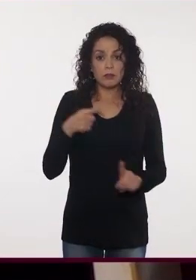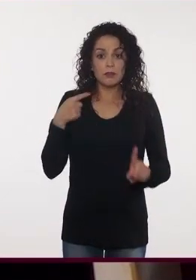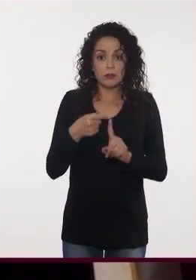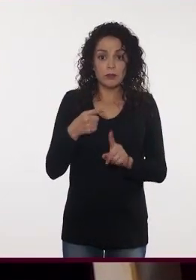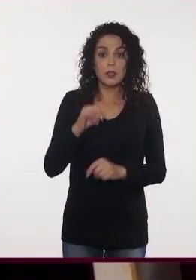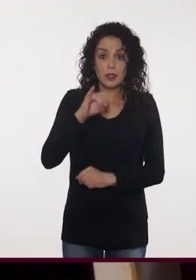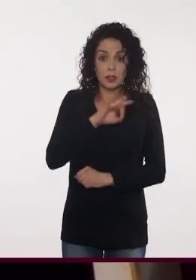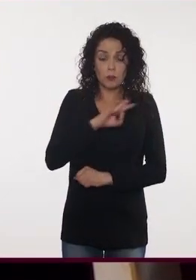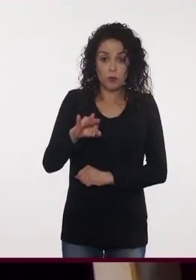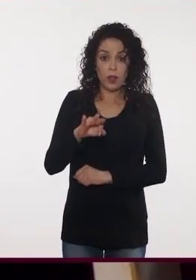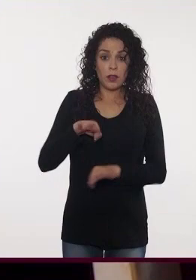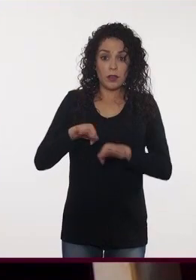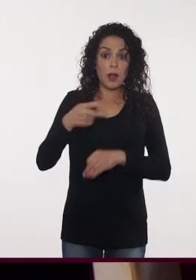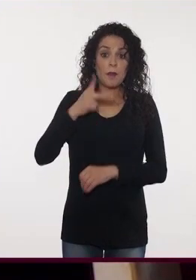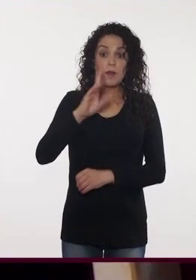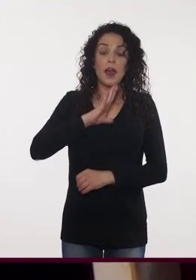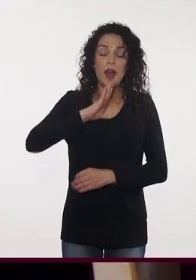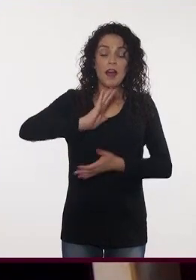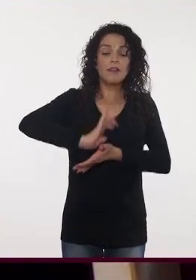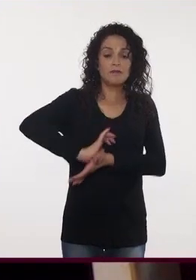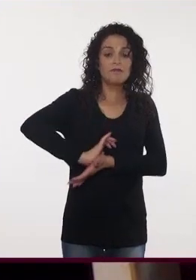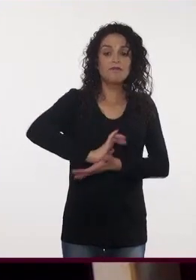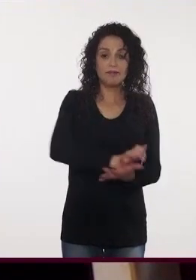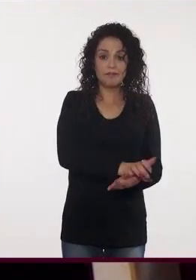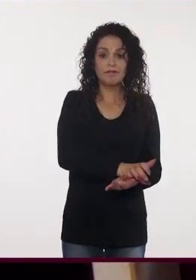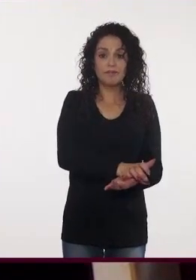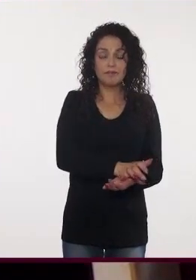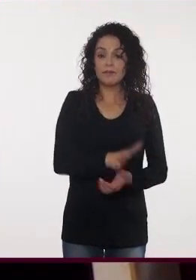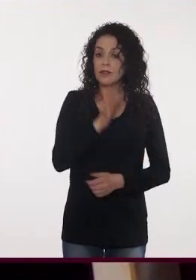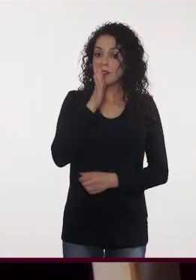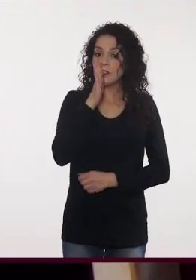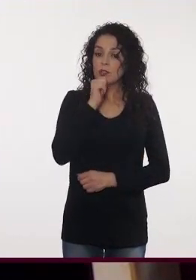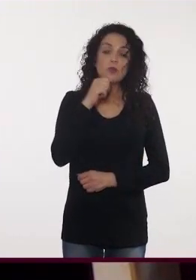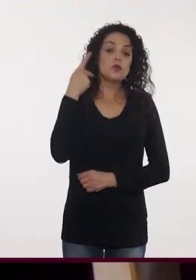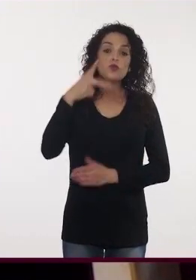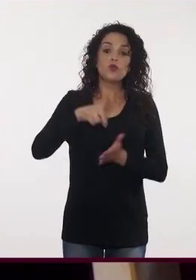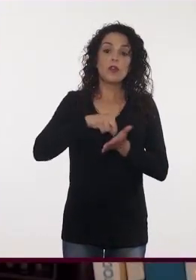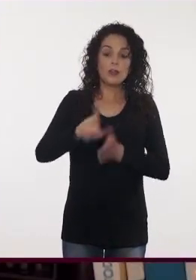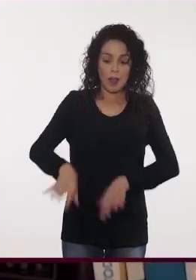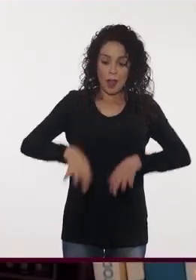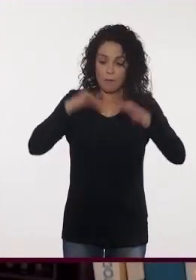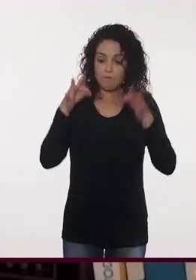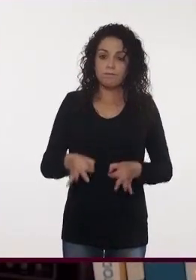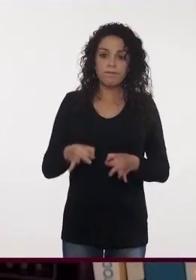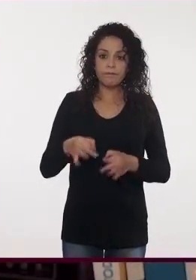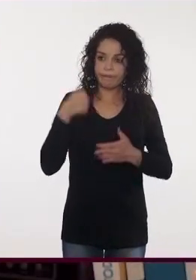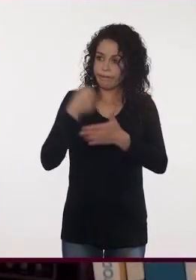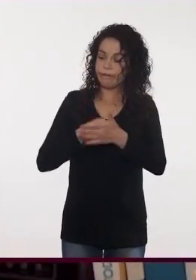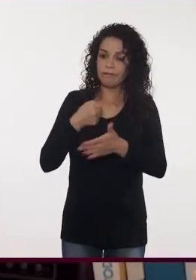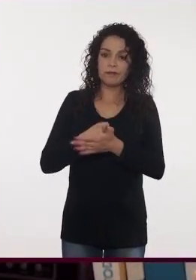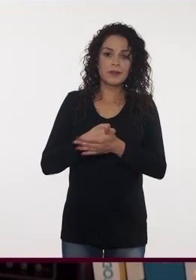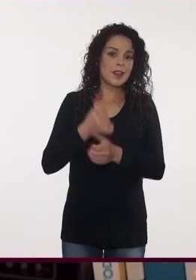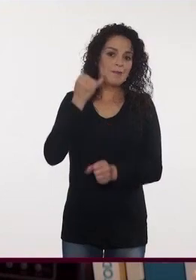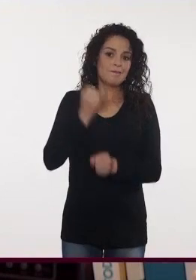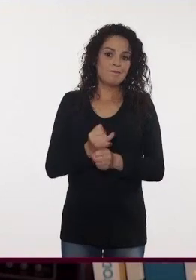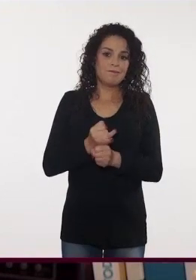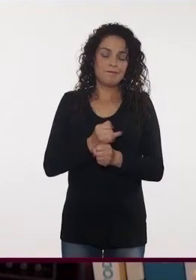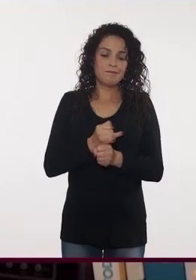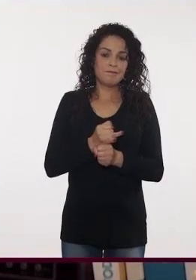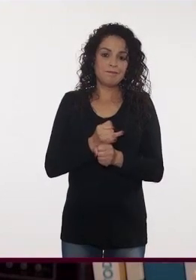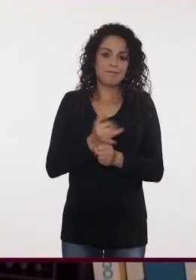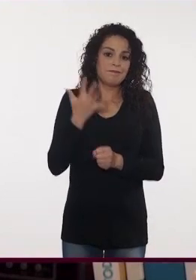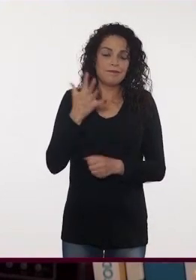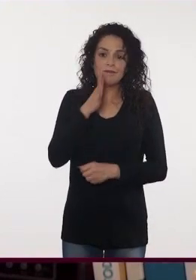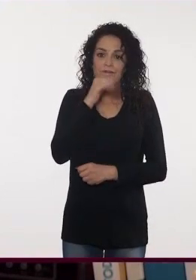trabajo, pero que sufren discriminación y no pueden ejercer todos sus derechos. Hoy en este programa de Vida